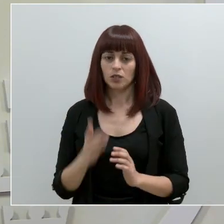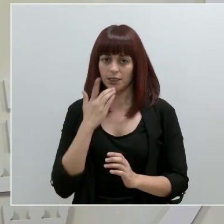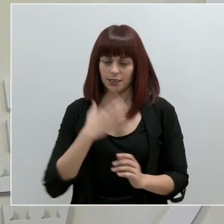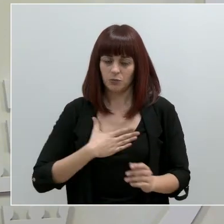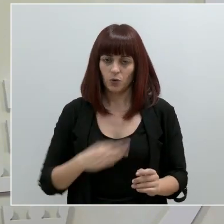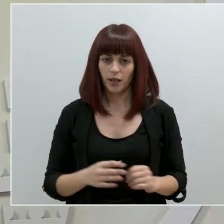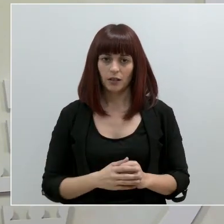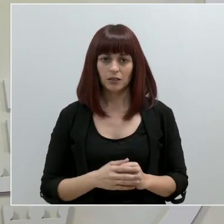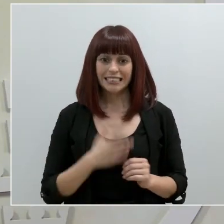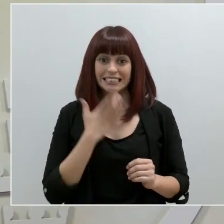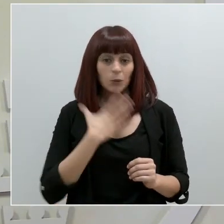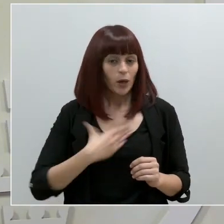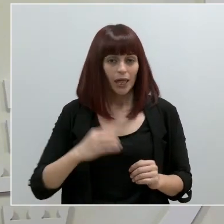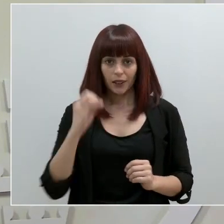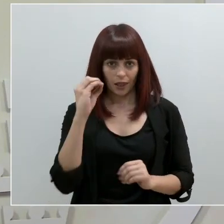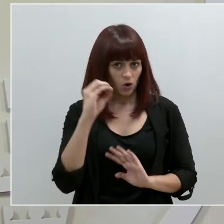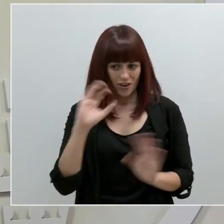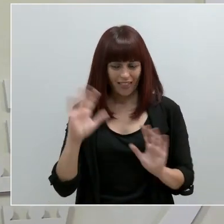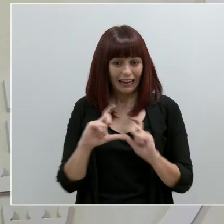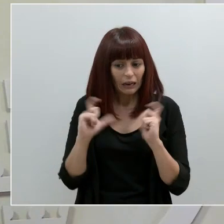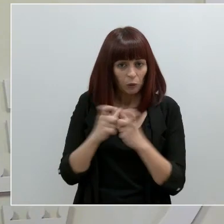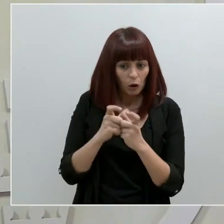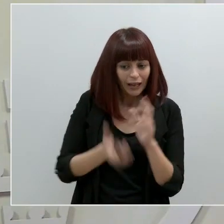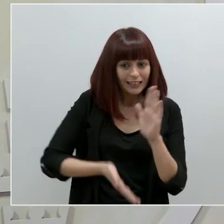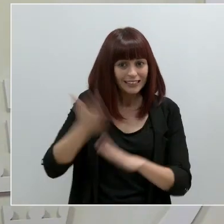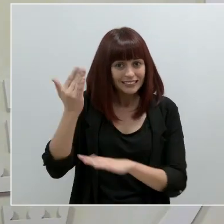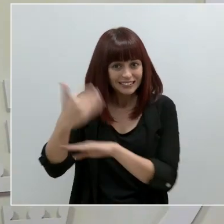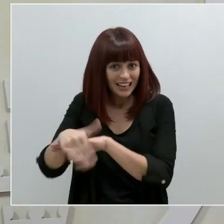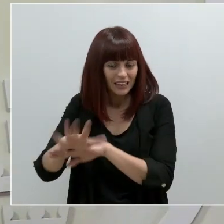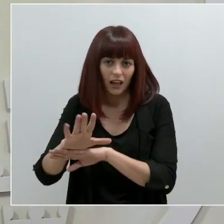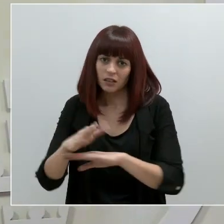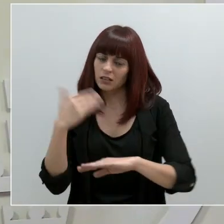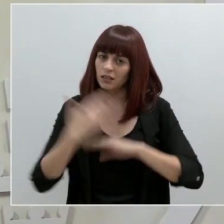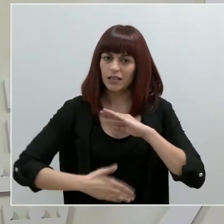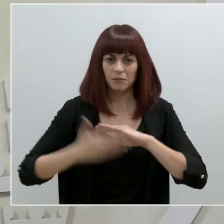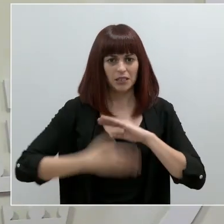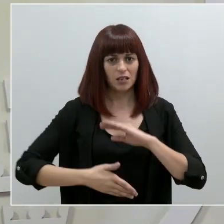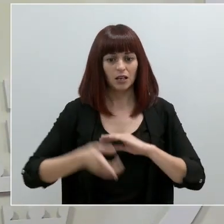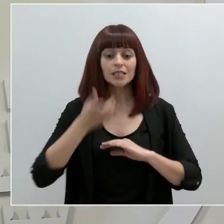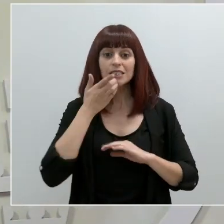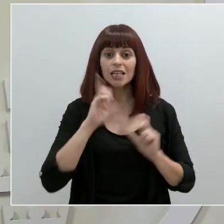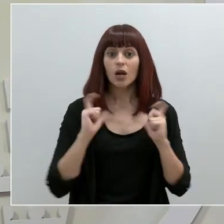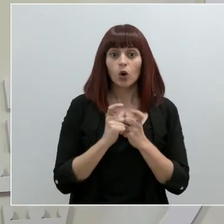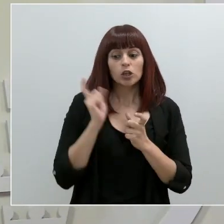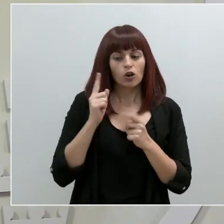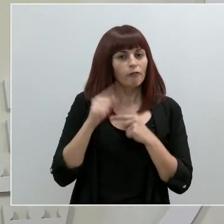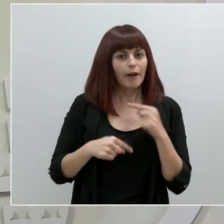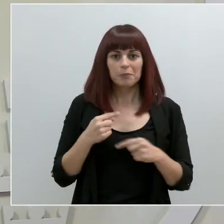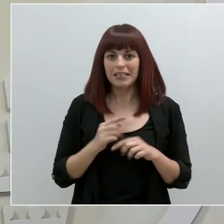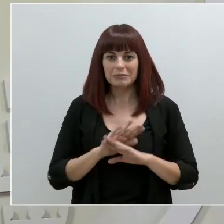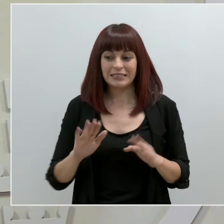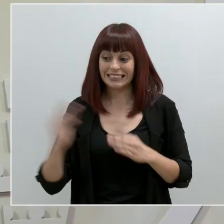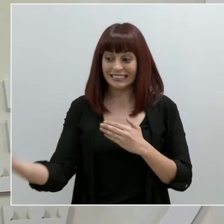lo posible a cero, limite las reuniones y salidas a estrictamente los miembros de la unidad